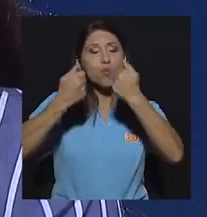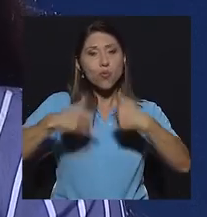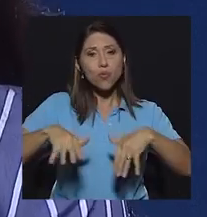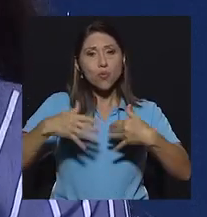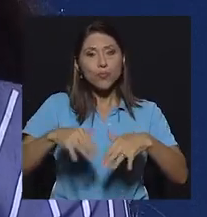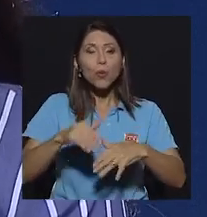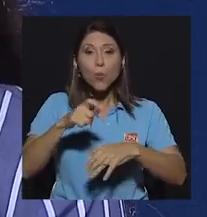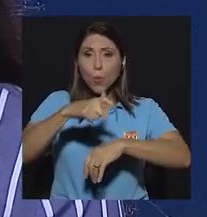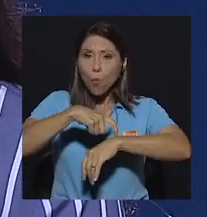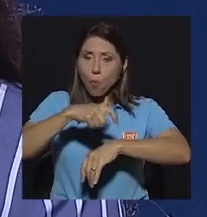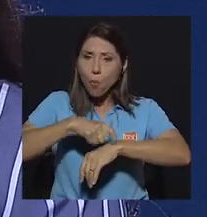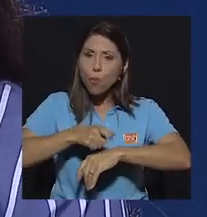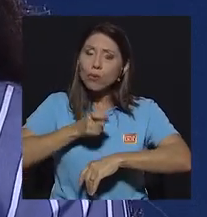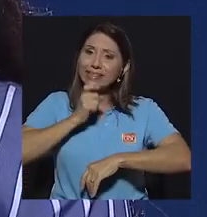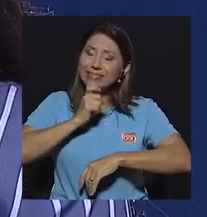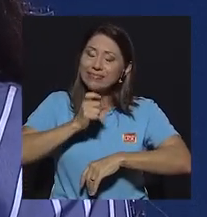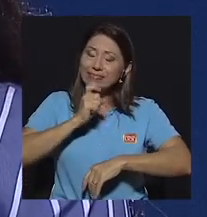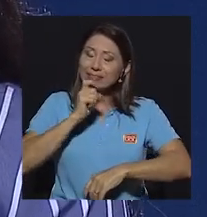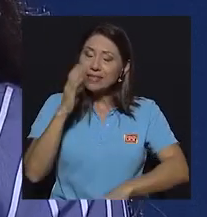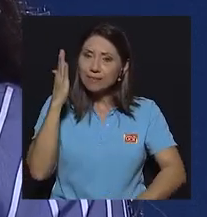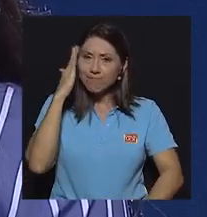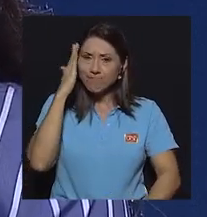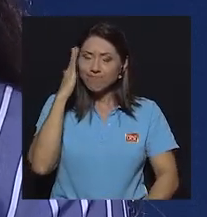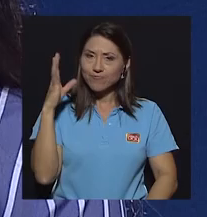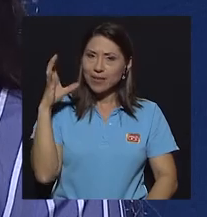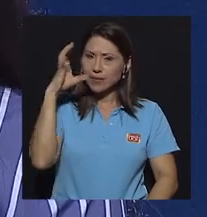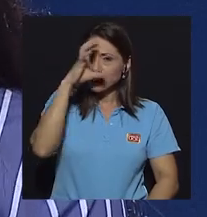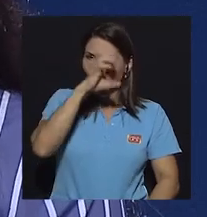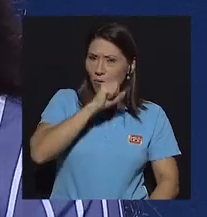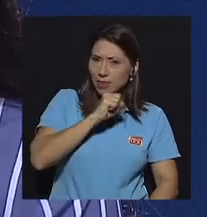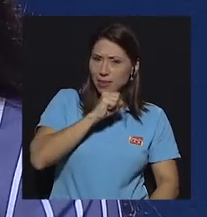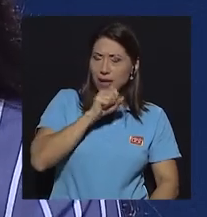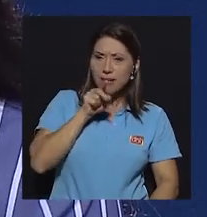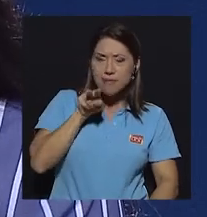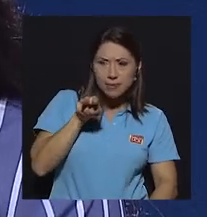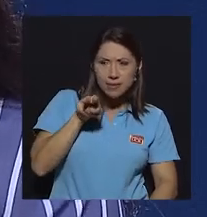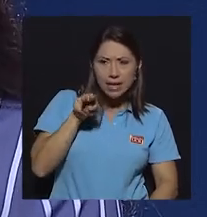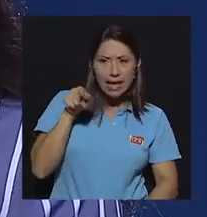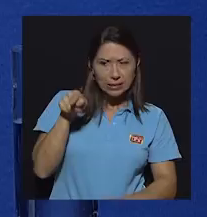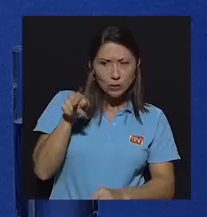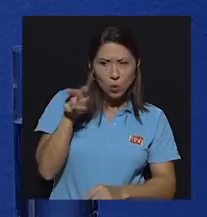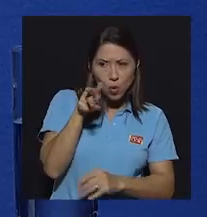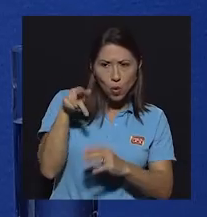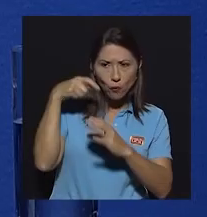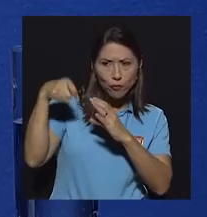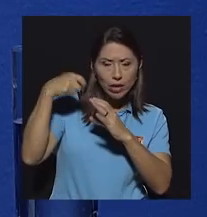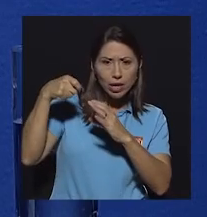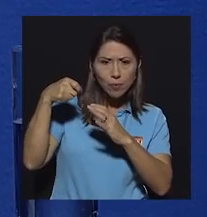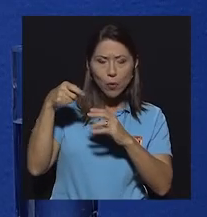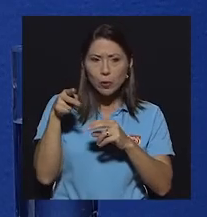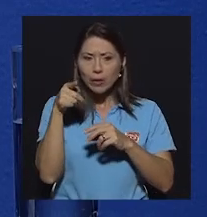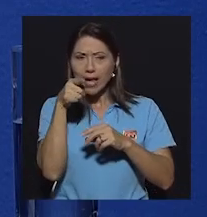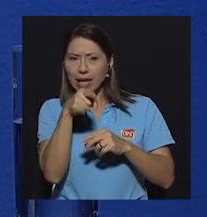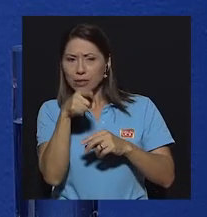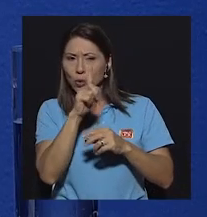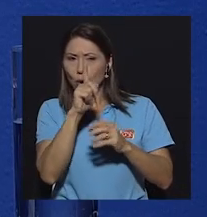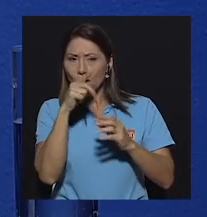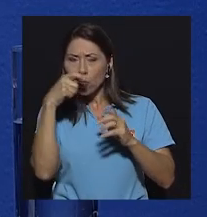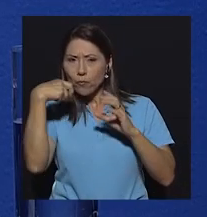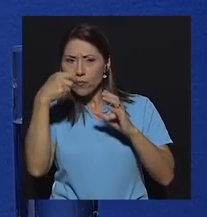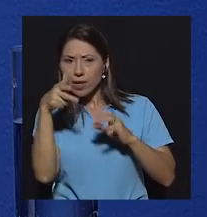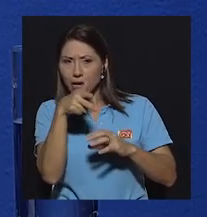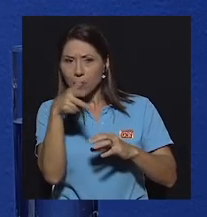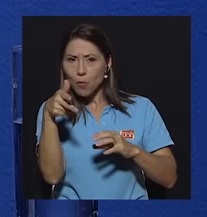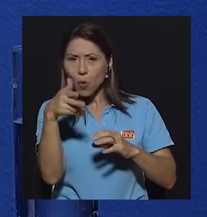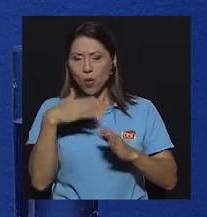sentido de que Gigi me dio pues la libertad de filmar, que eso creo que es lo más importante, poder